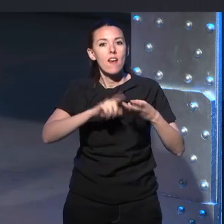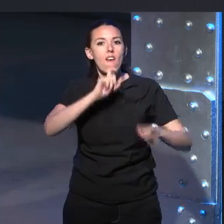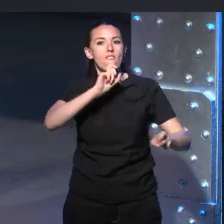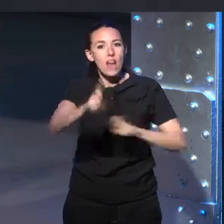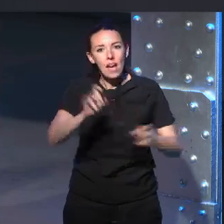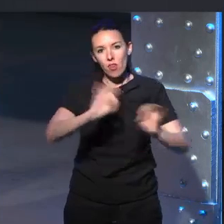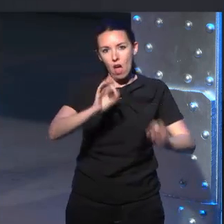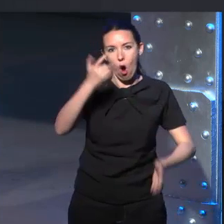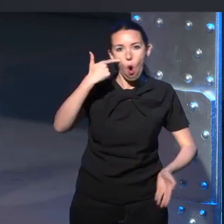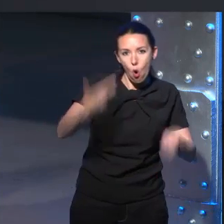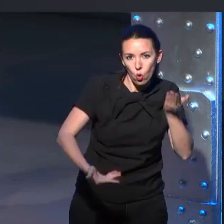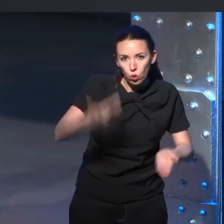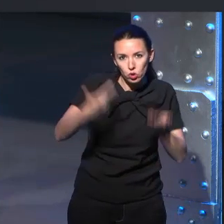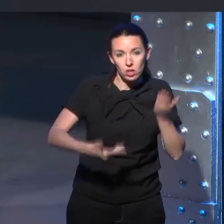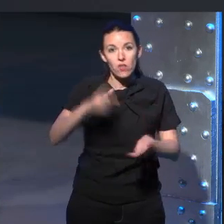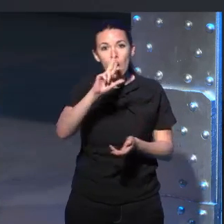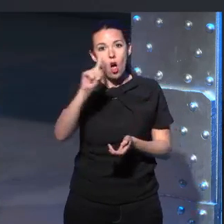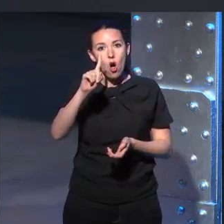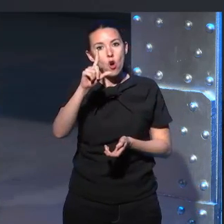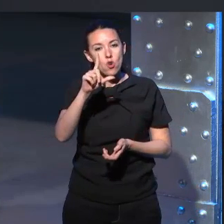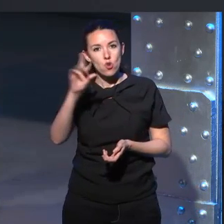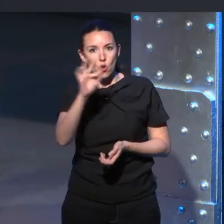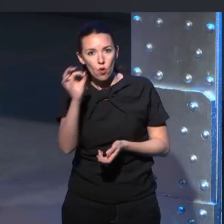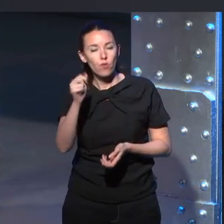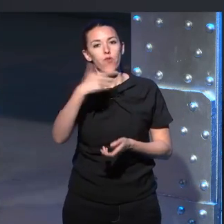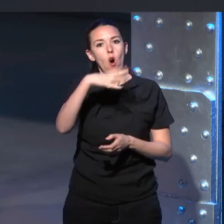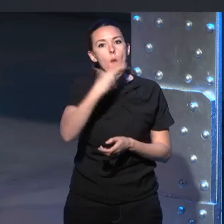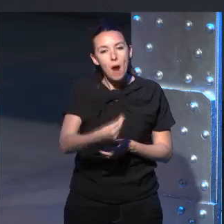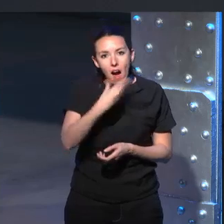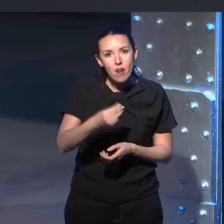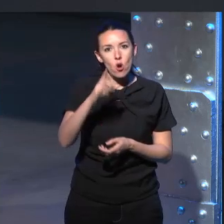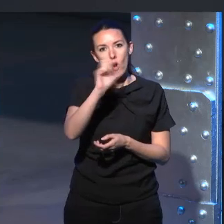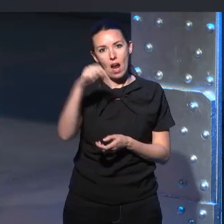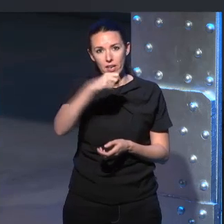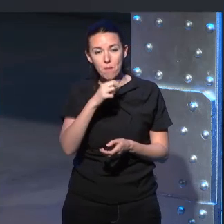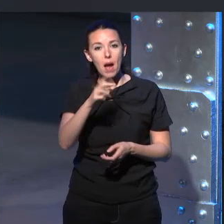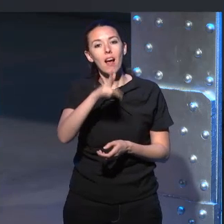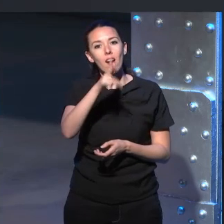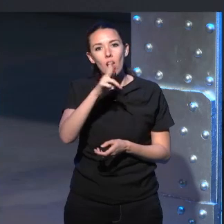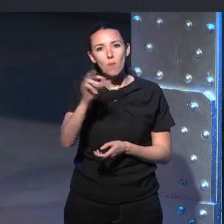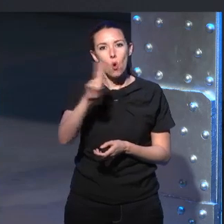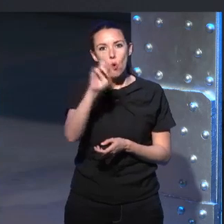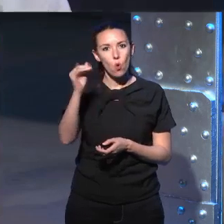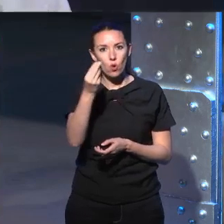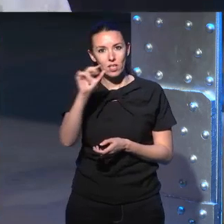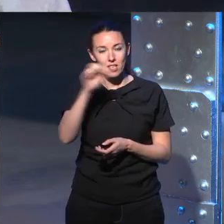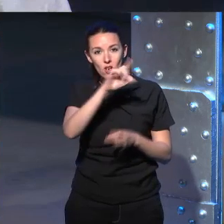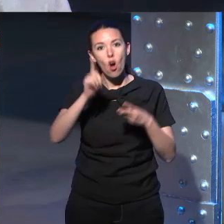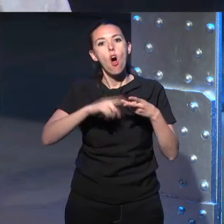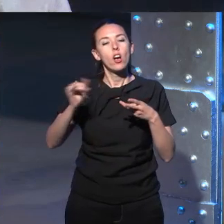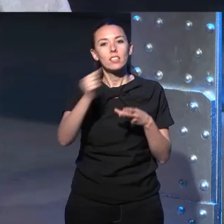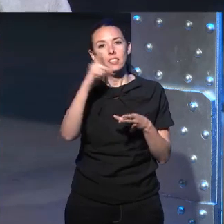o justicia. Rulfo, Nietzsche, Sartre, Baroja, Stendhal, Balzac, Hemingway, Azuela, Urquijo, Shakespeare, Jack